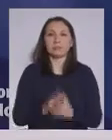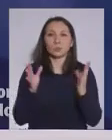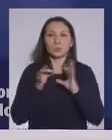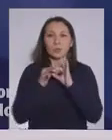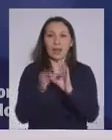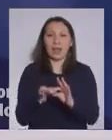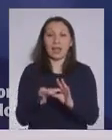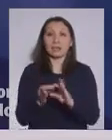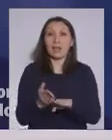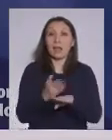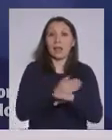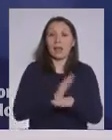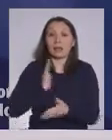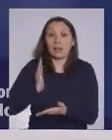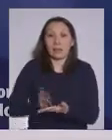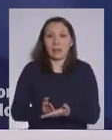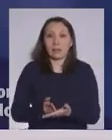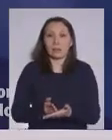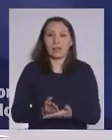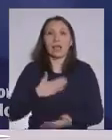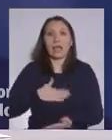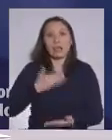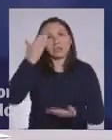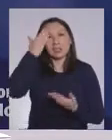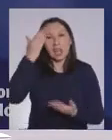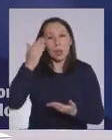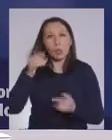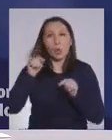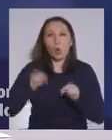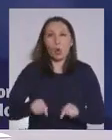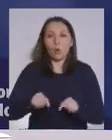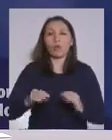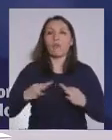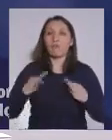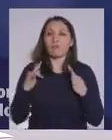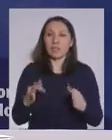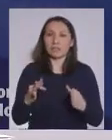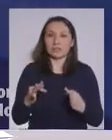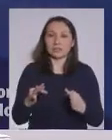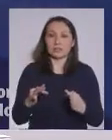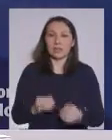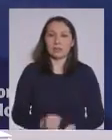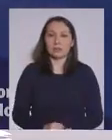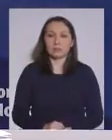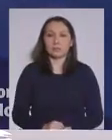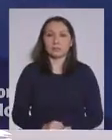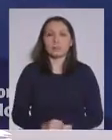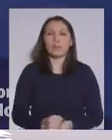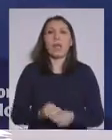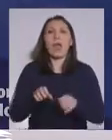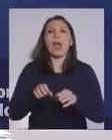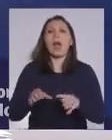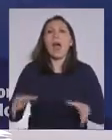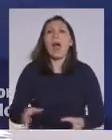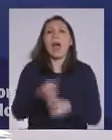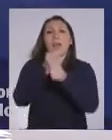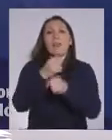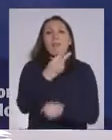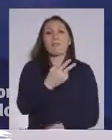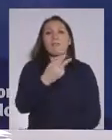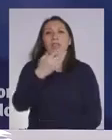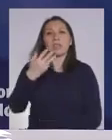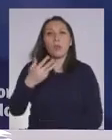gracias antes de terminar quiero saludar hoy día y felicitar en el aniversario de los 29